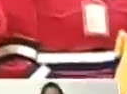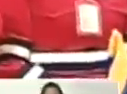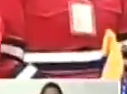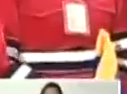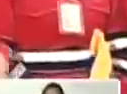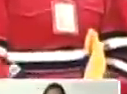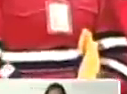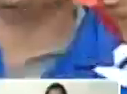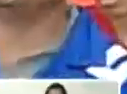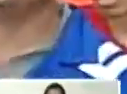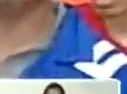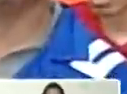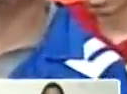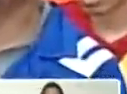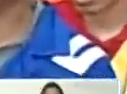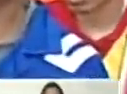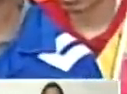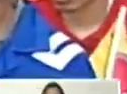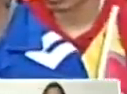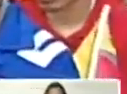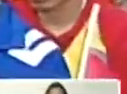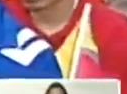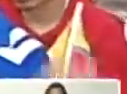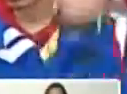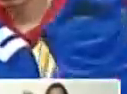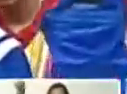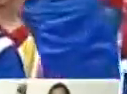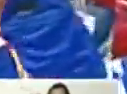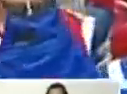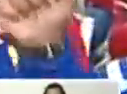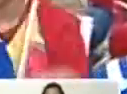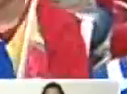¡También que viva! ¡Y que viva Superbigote!